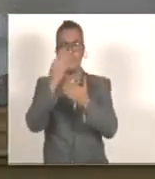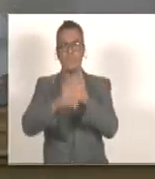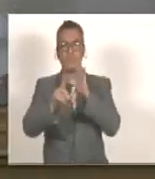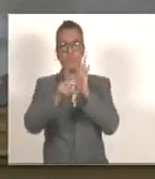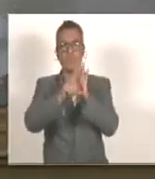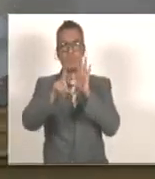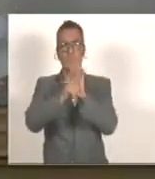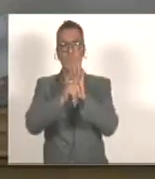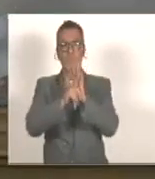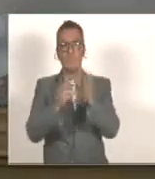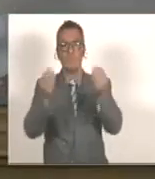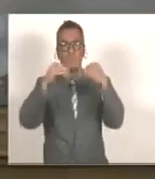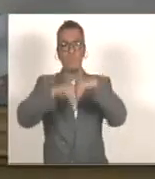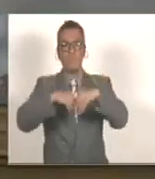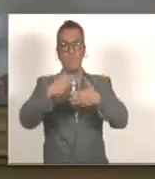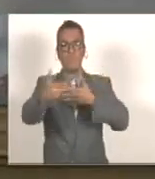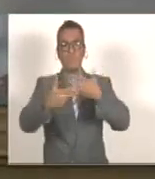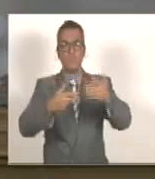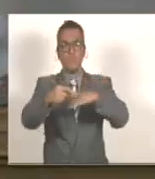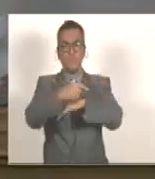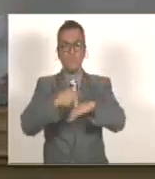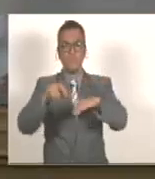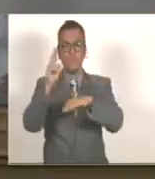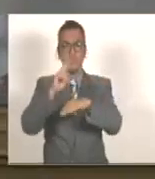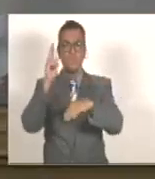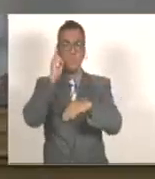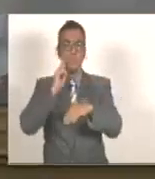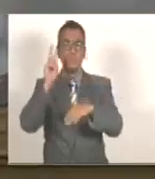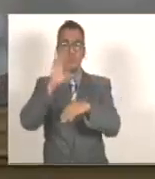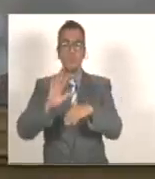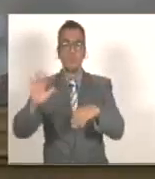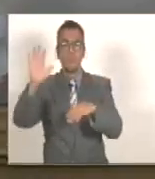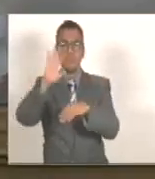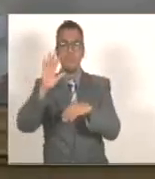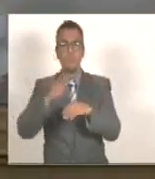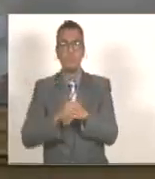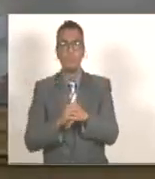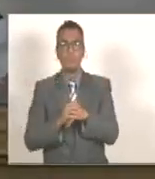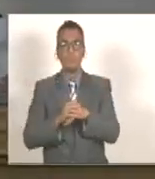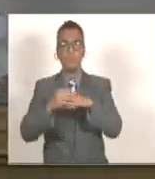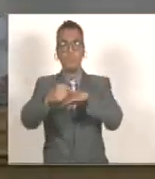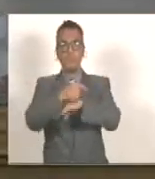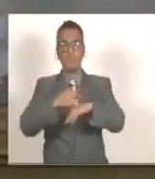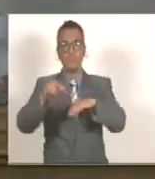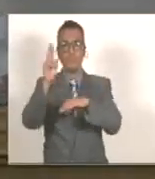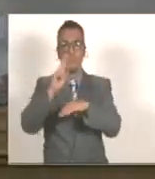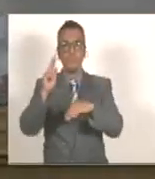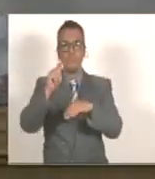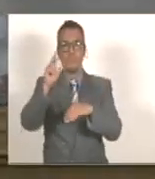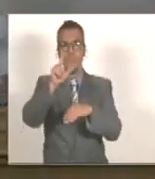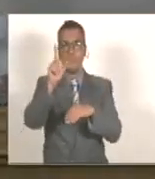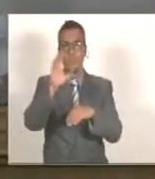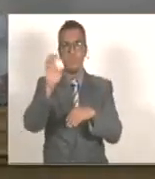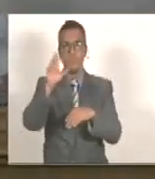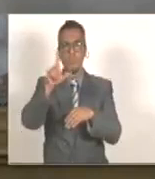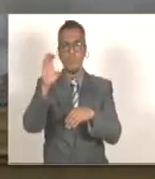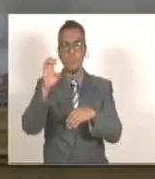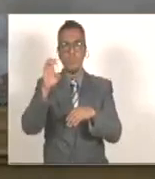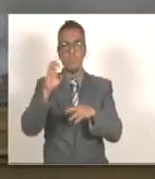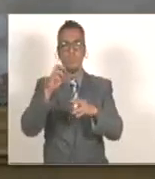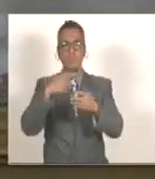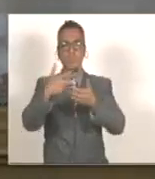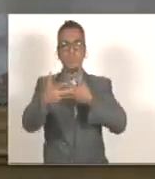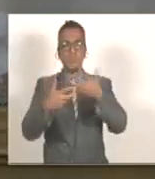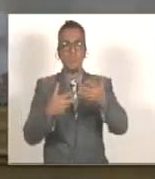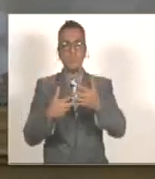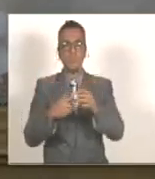ley aprobatorio del acuerdo entre el Gobierno de la República Bolivariana de Venezuela y el Gobierno de la República de Turquía relativo a la